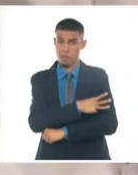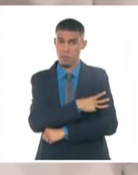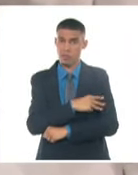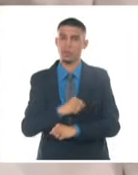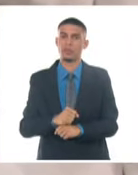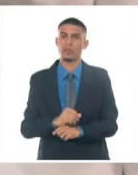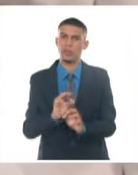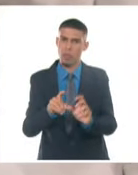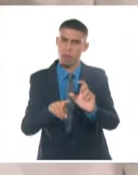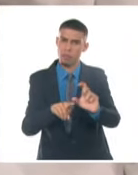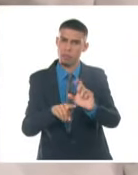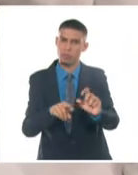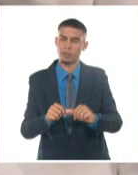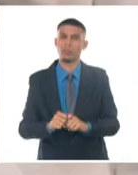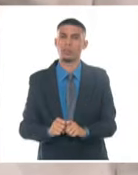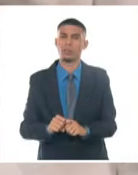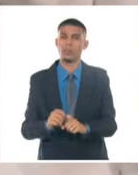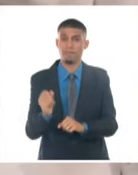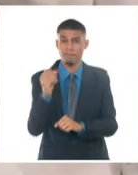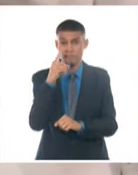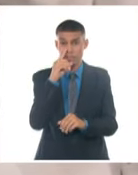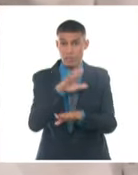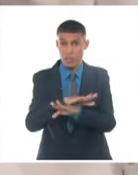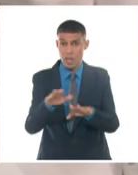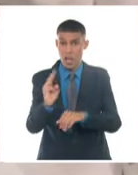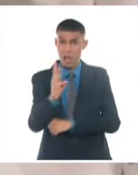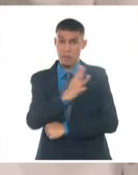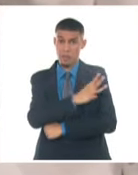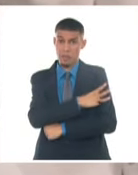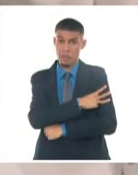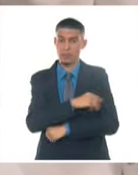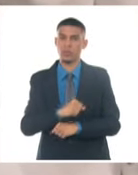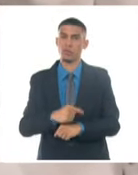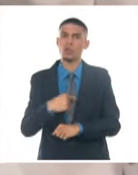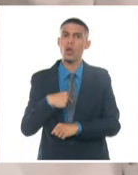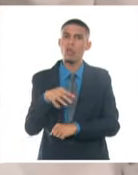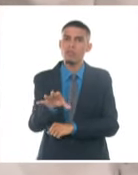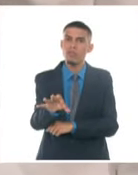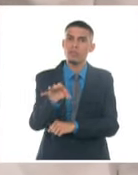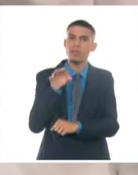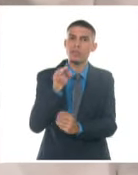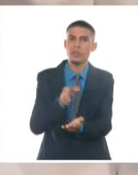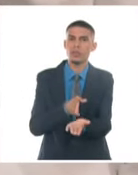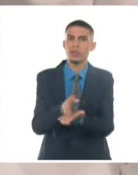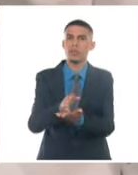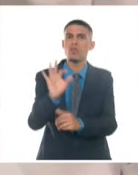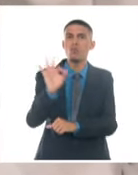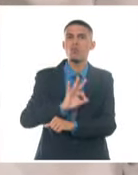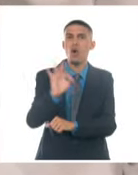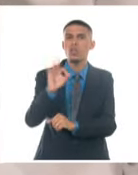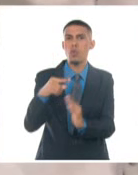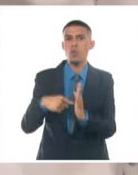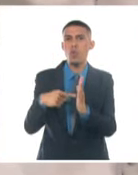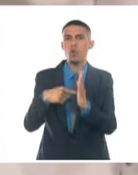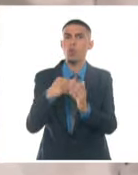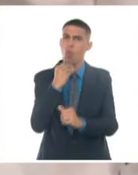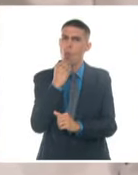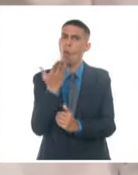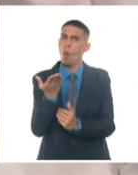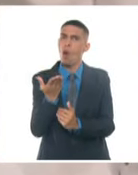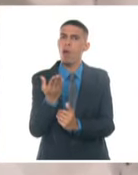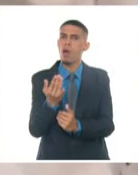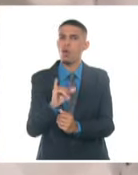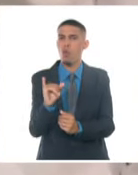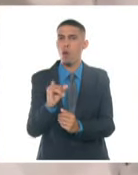después cuando termino ya p tenía promedio suficiente para hacer estudiar medicina y